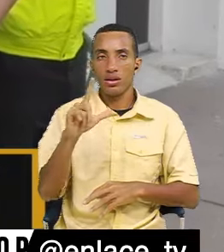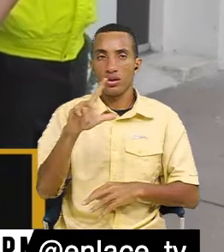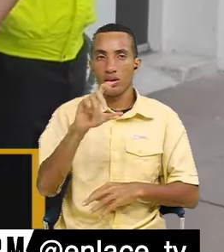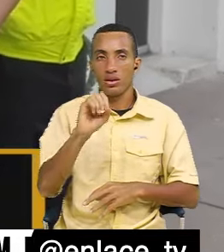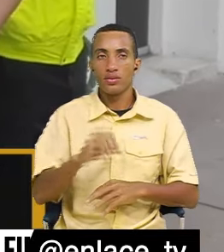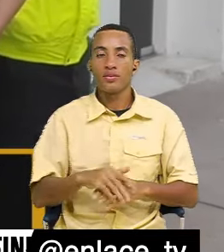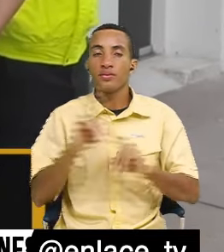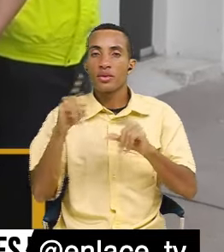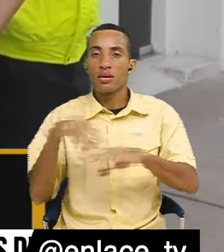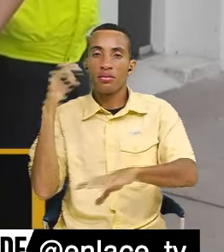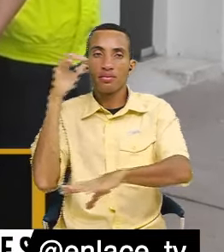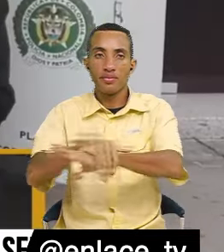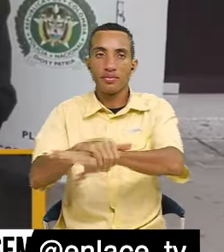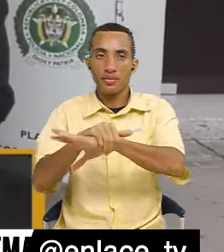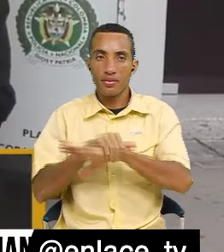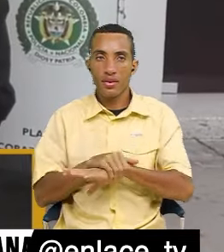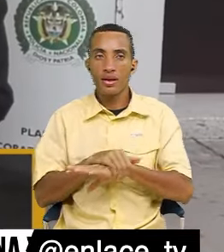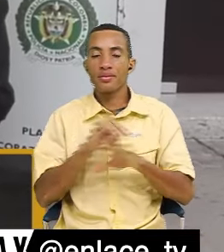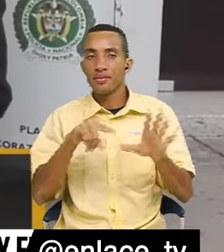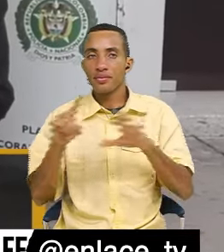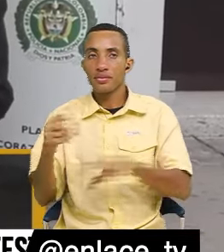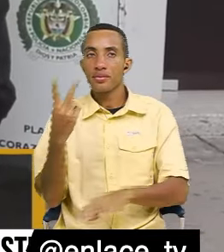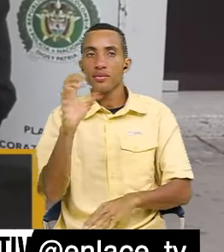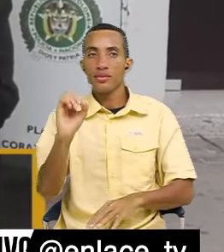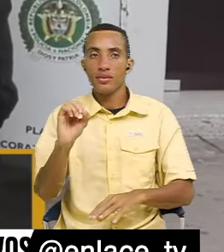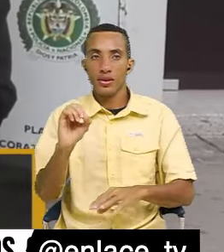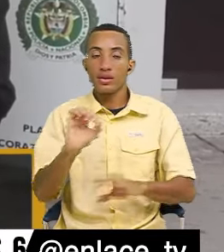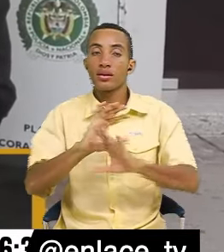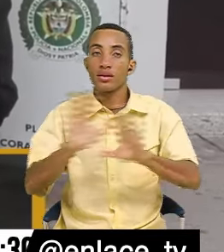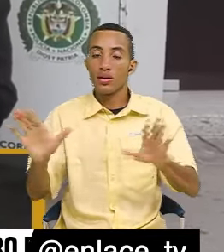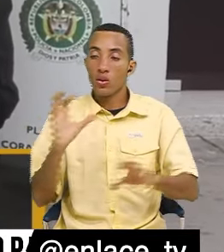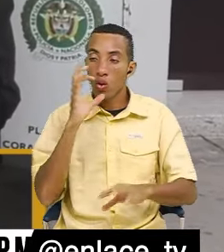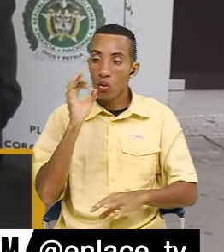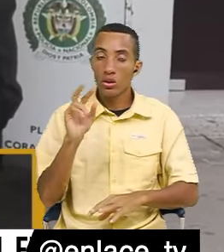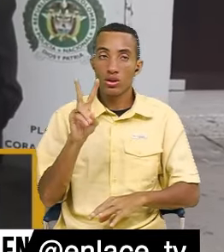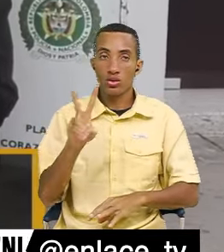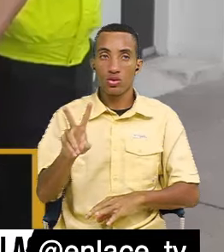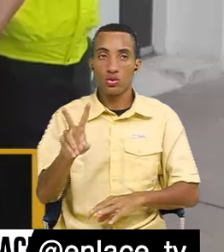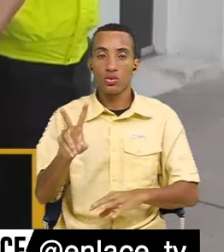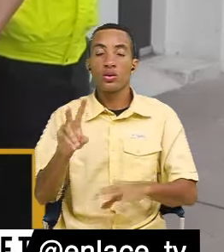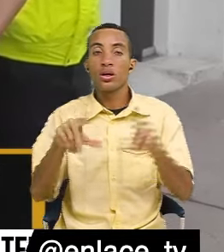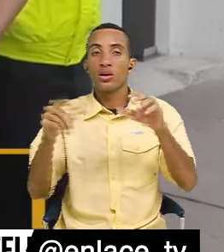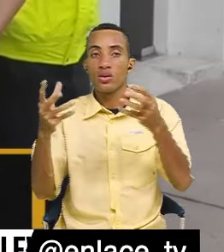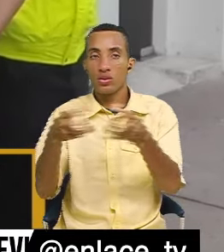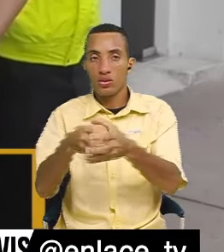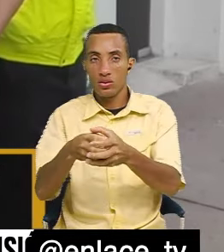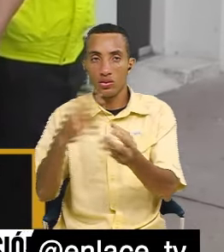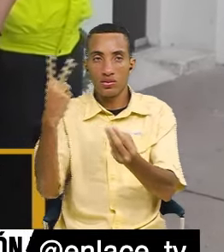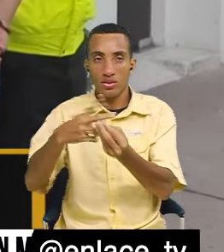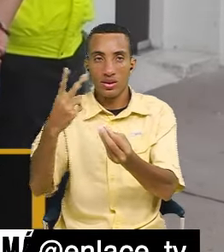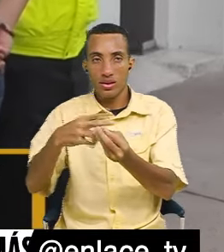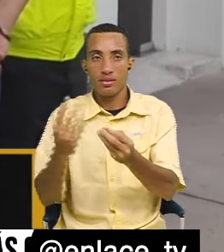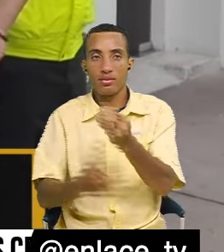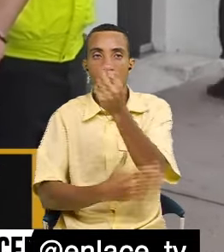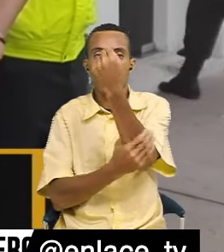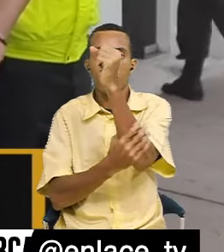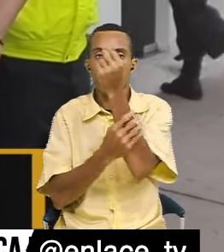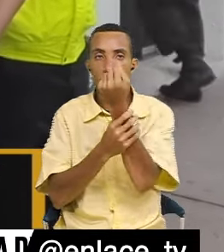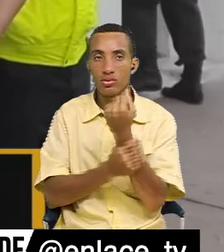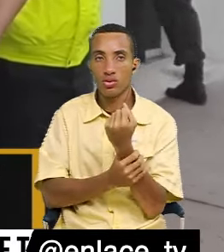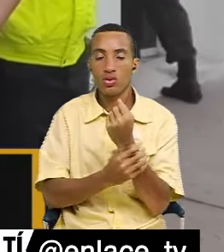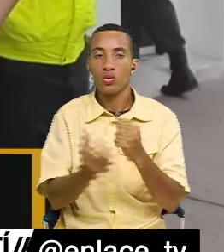sido capturadas en el primer semestre del año, y con la captura de estos 2 hombres se debilitaría, según la policía, la estructura criminal, pues uno